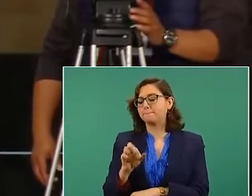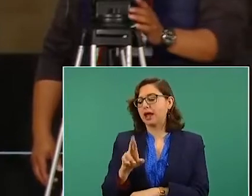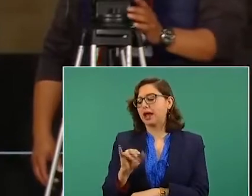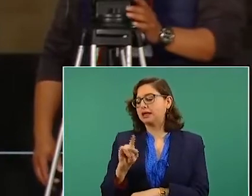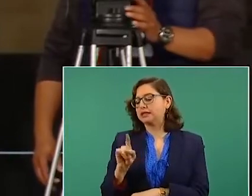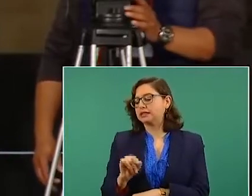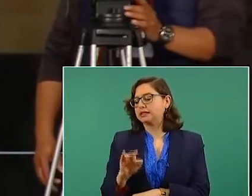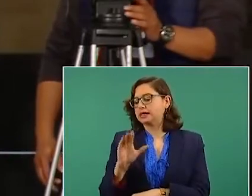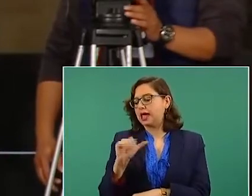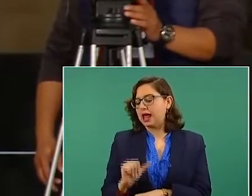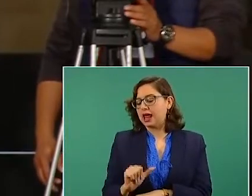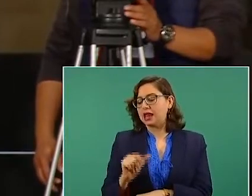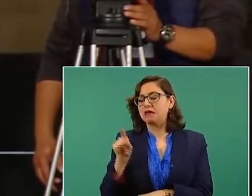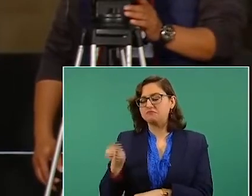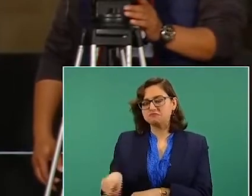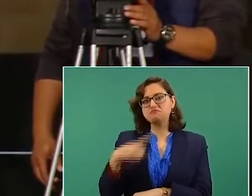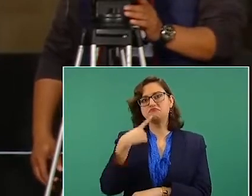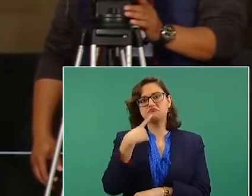denunciar